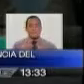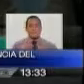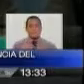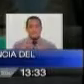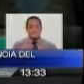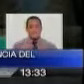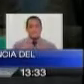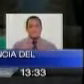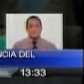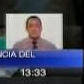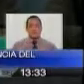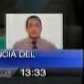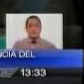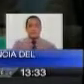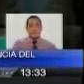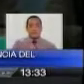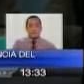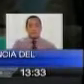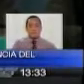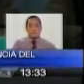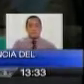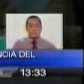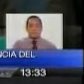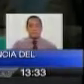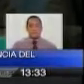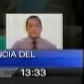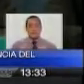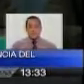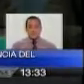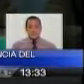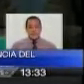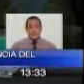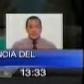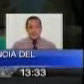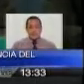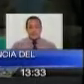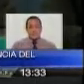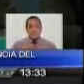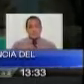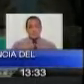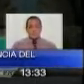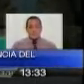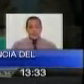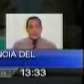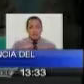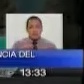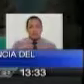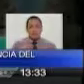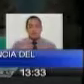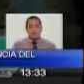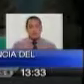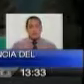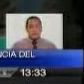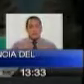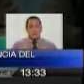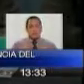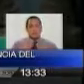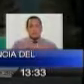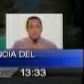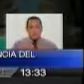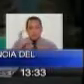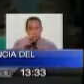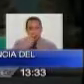caso, lamentablemente, digamos, este intento, esta maniobra de quienes buscan, más